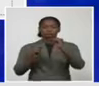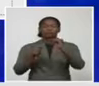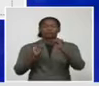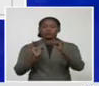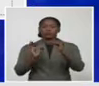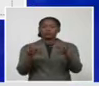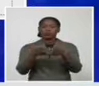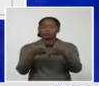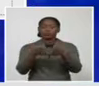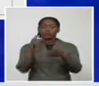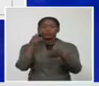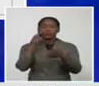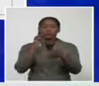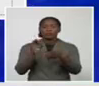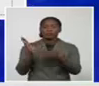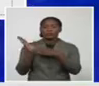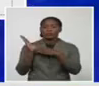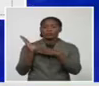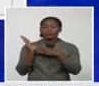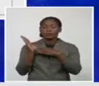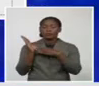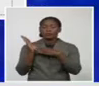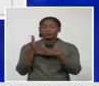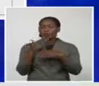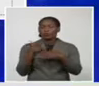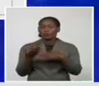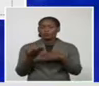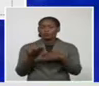de ellos con fuente de infección